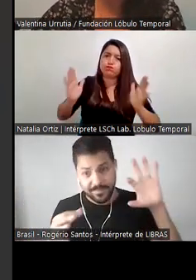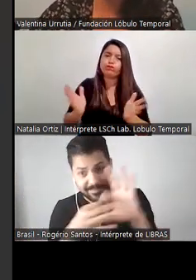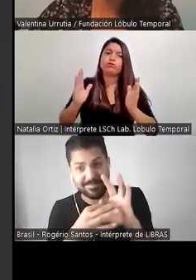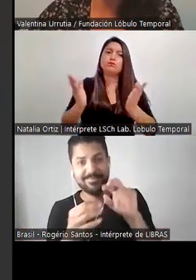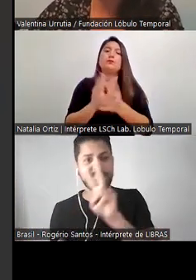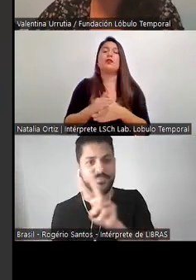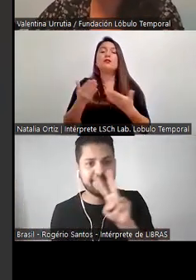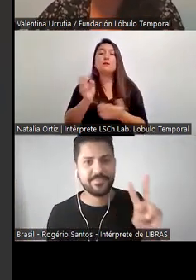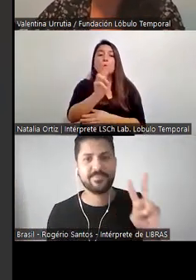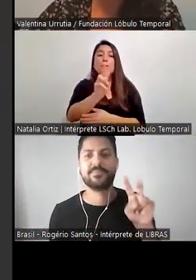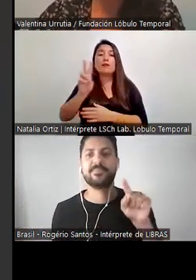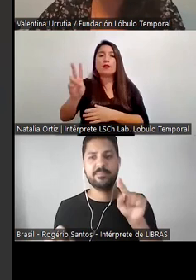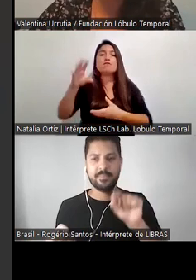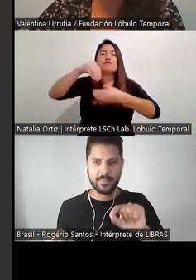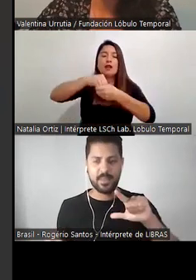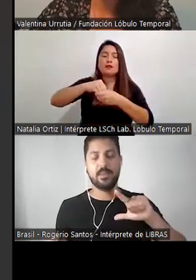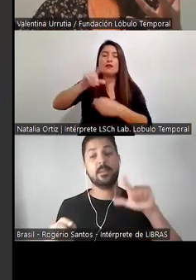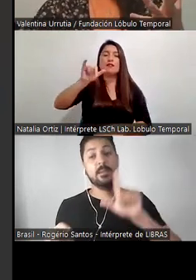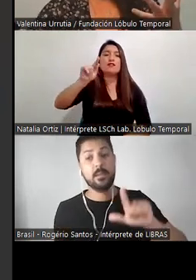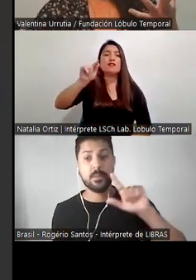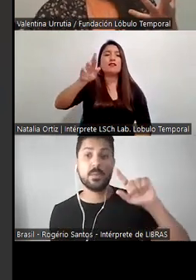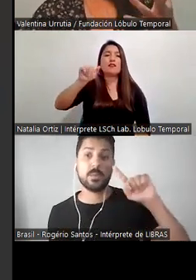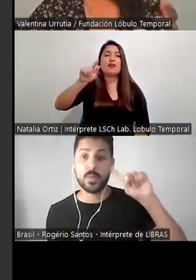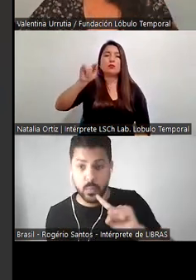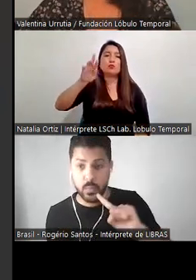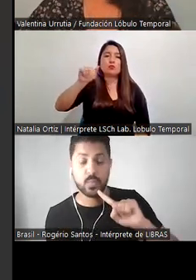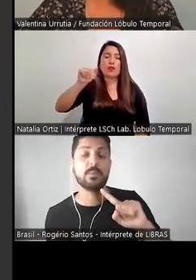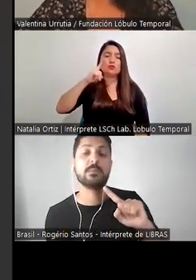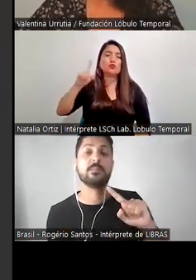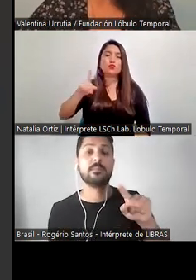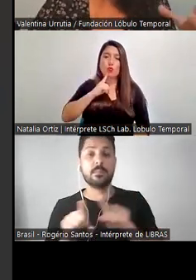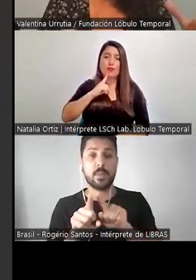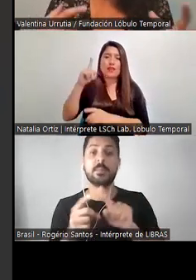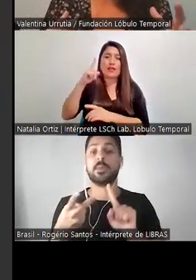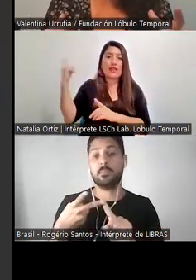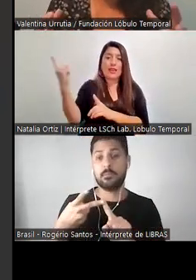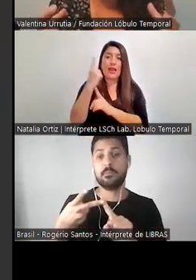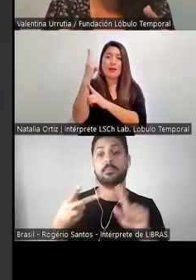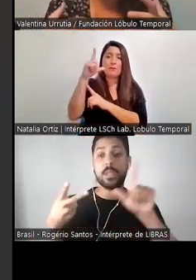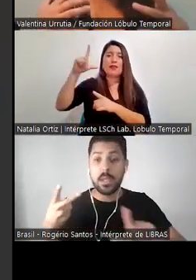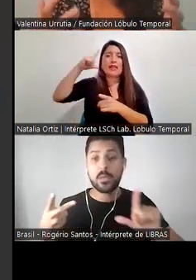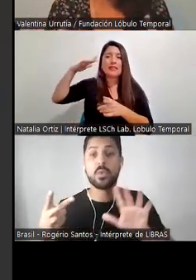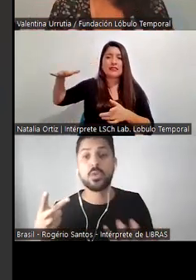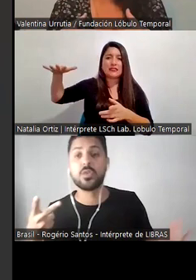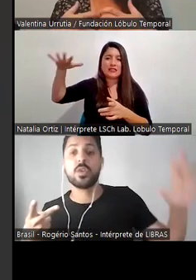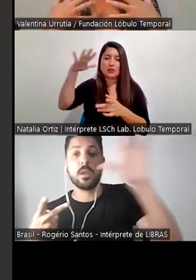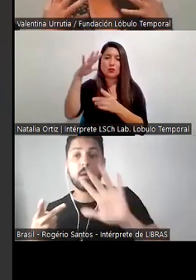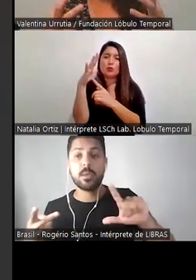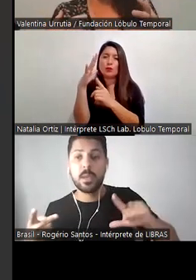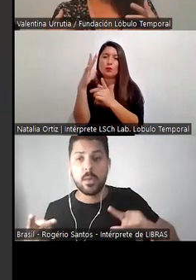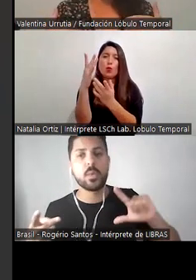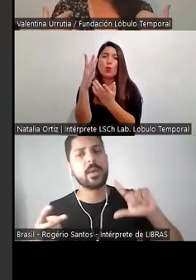parte de la literatura sorda, ¿ya? La literatura en general emerge de un grupo que comparte una cultura,